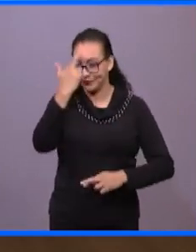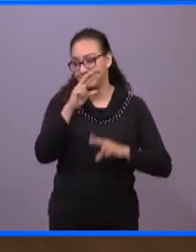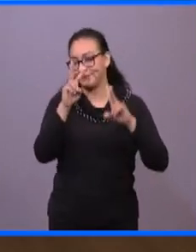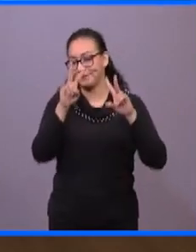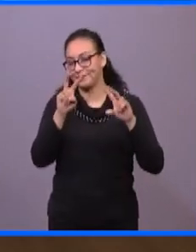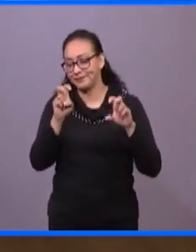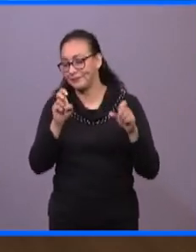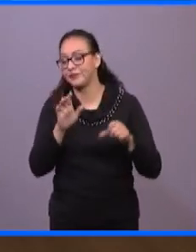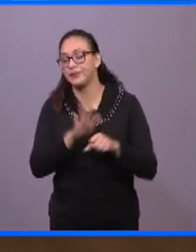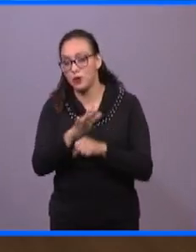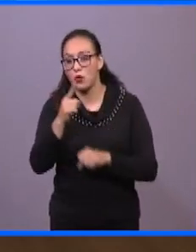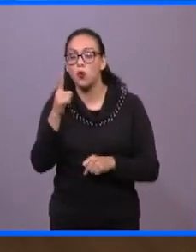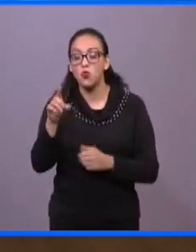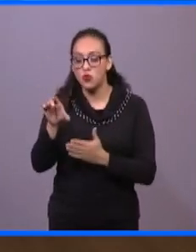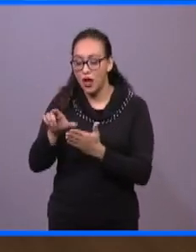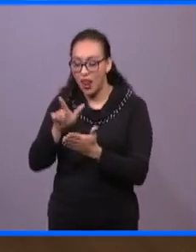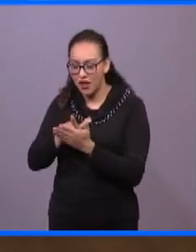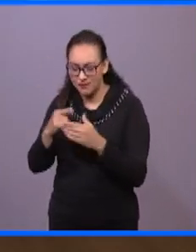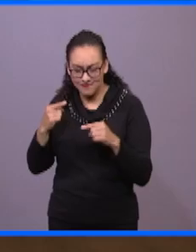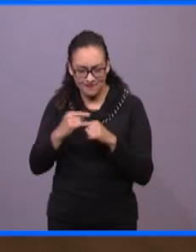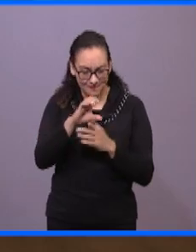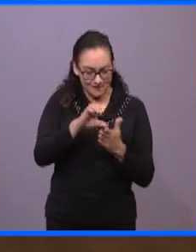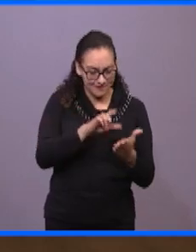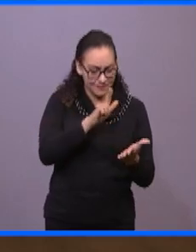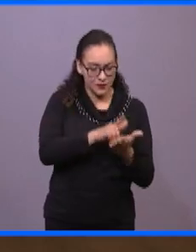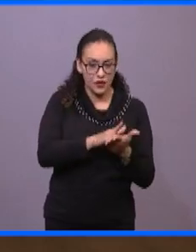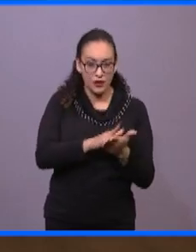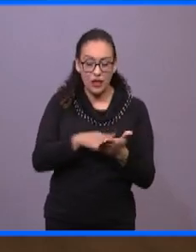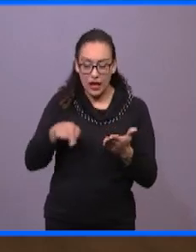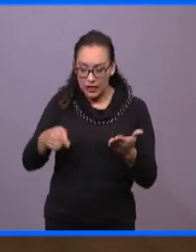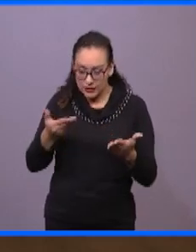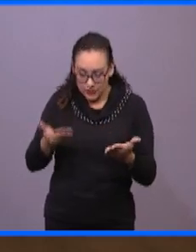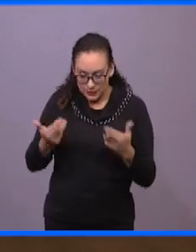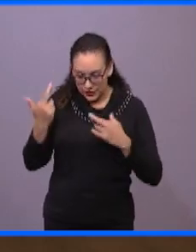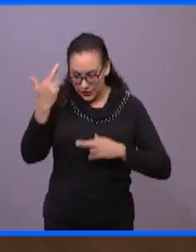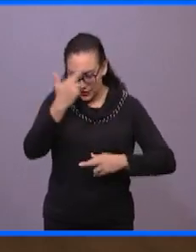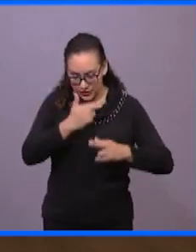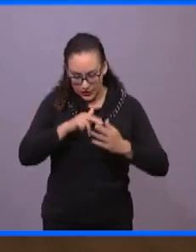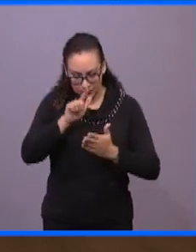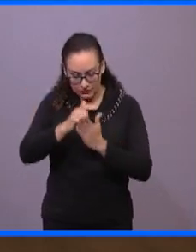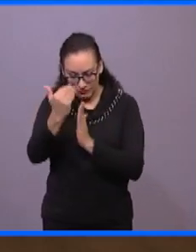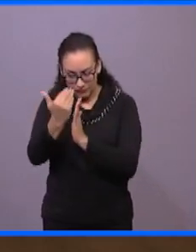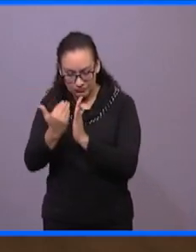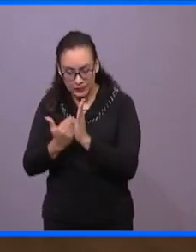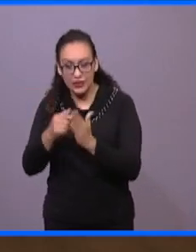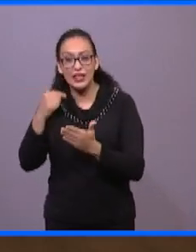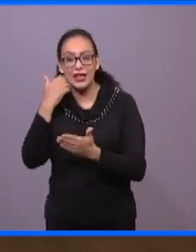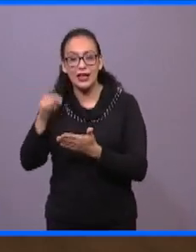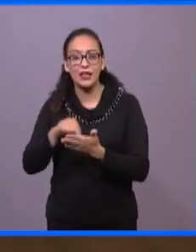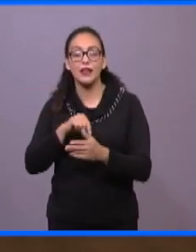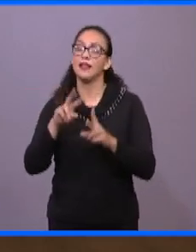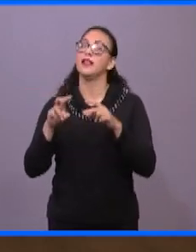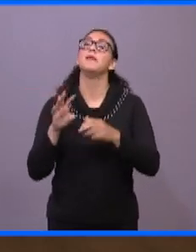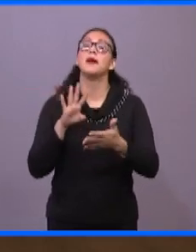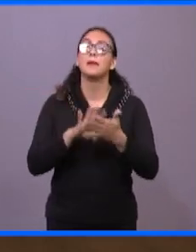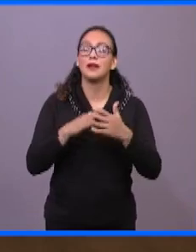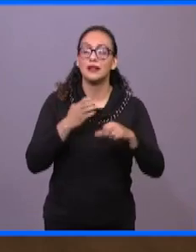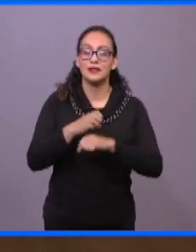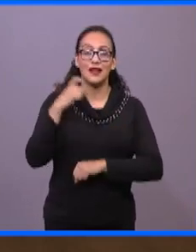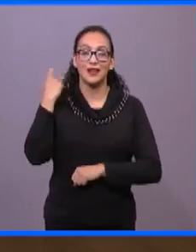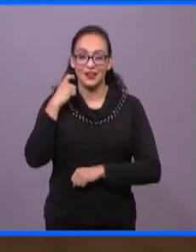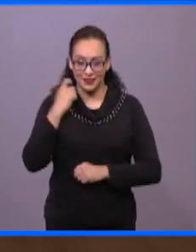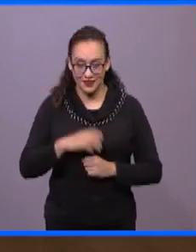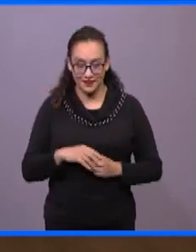y resolver una acción de inconstitucionalidad en la que se pide invalidar diversas disposiciones del Código Penal del Estado de